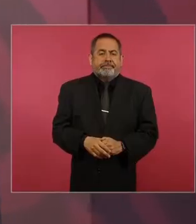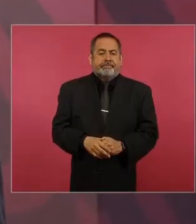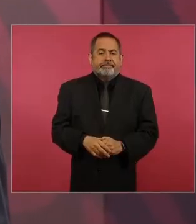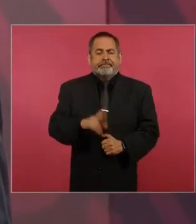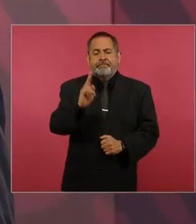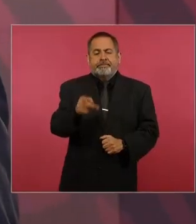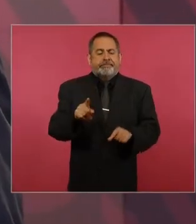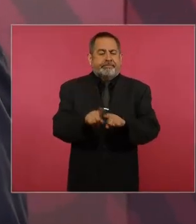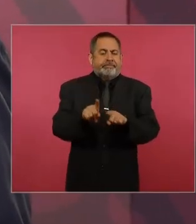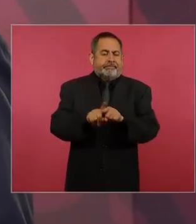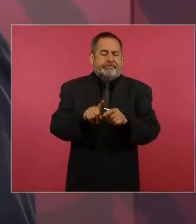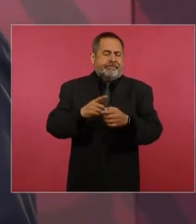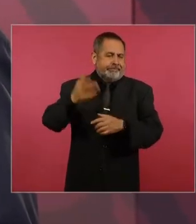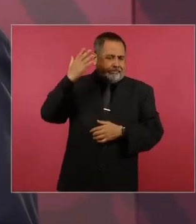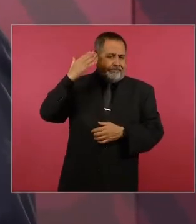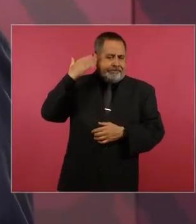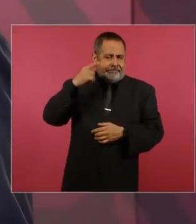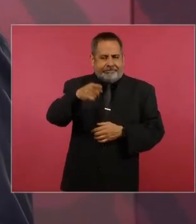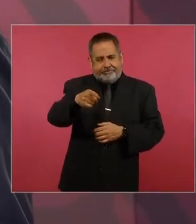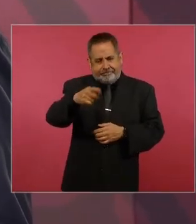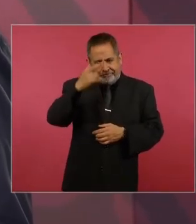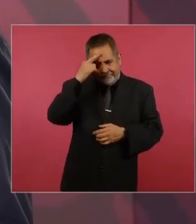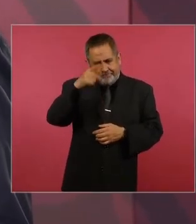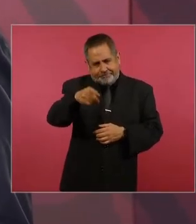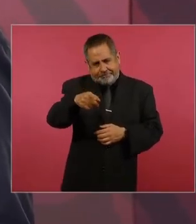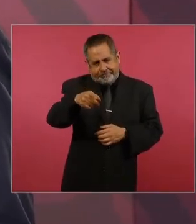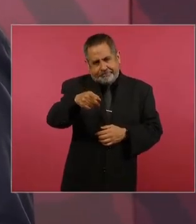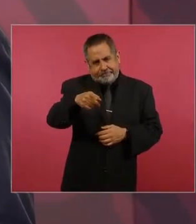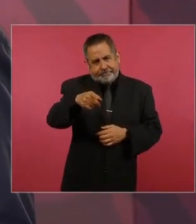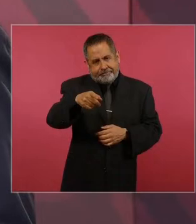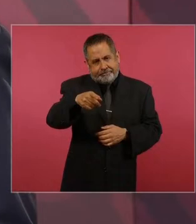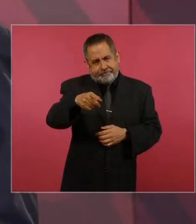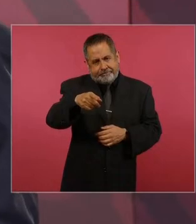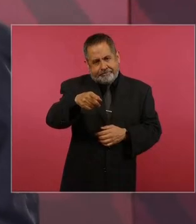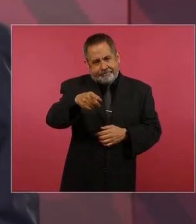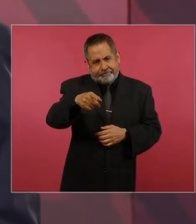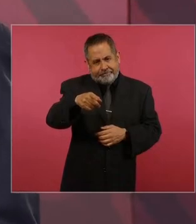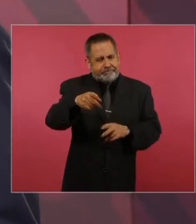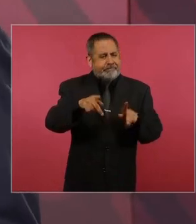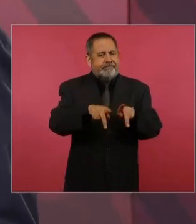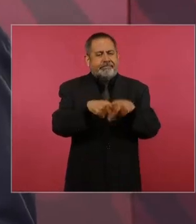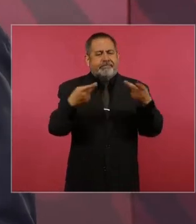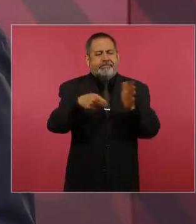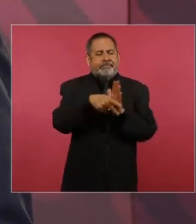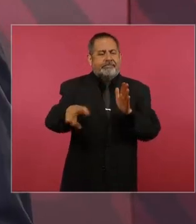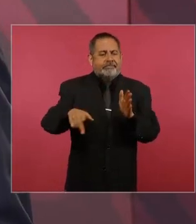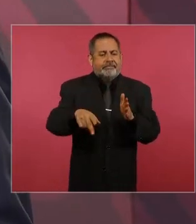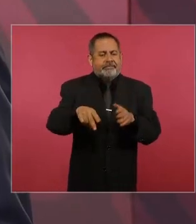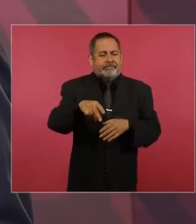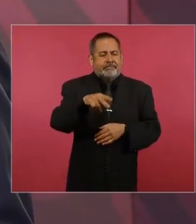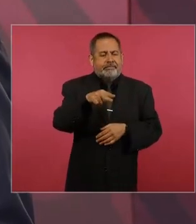que pasaba antes. Hablábamos de el New York Times.